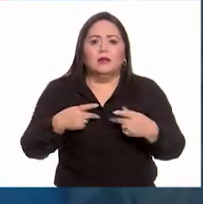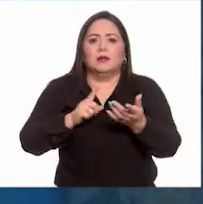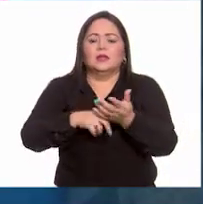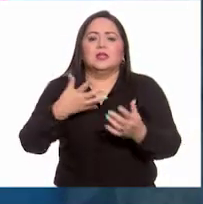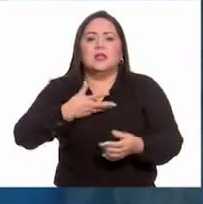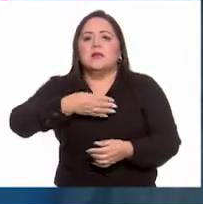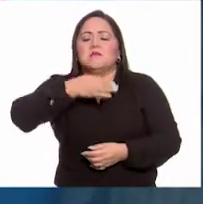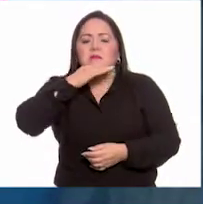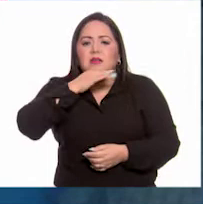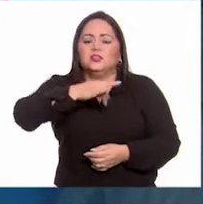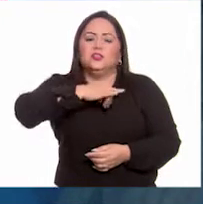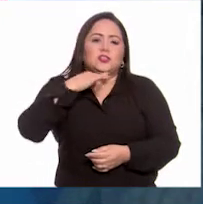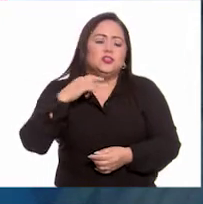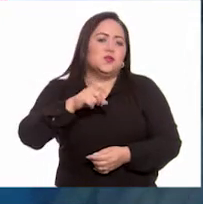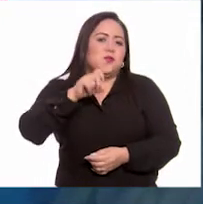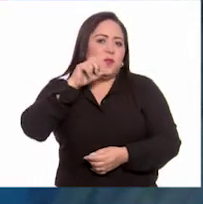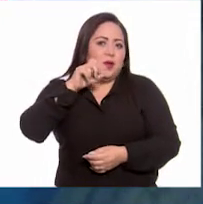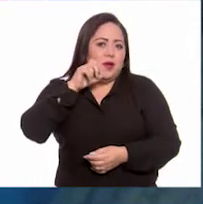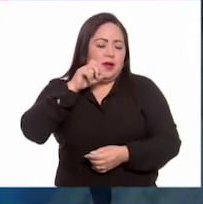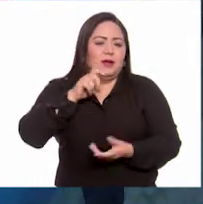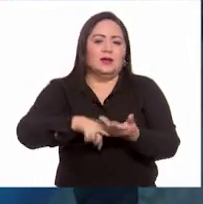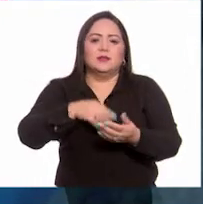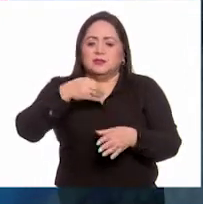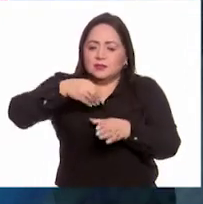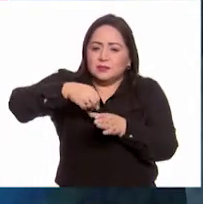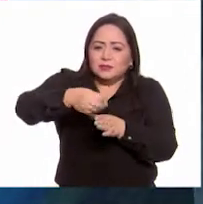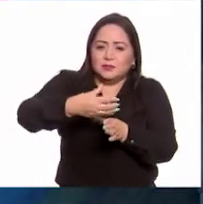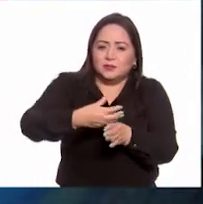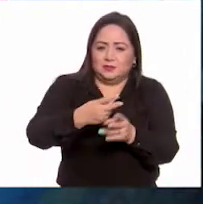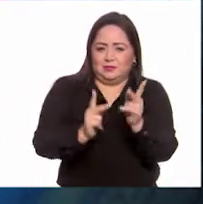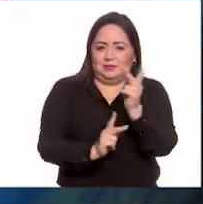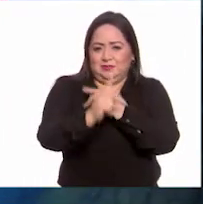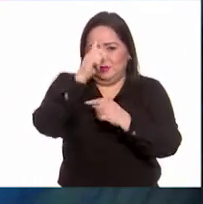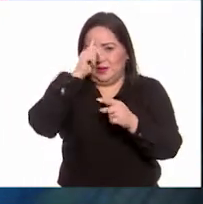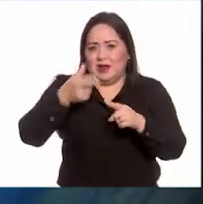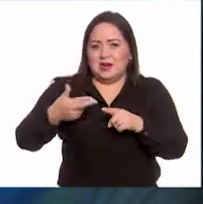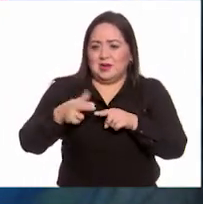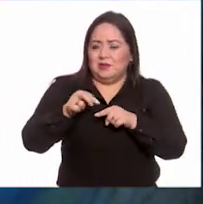maíz, chile y tomate que sembraron a la orilla del río.